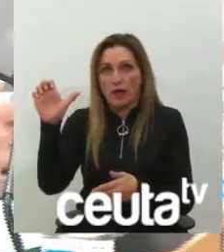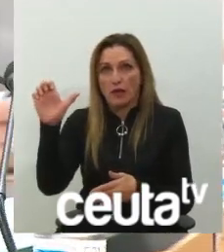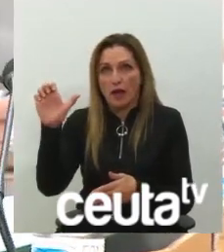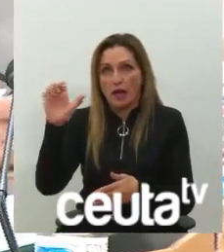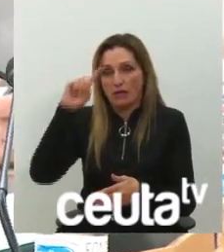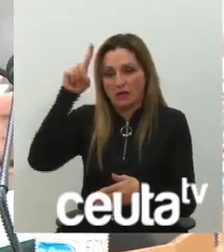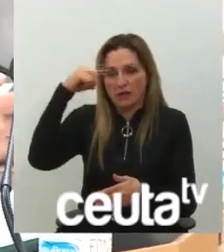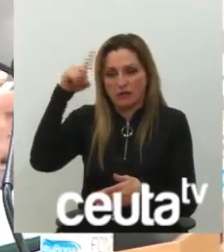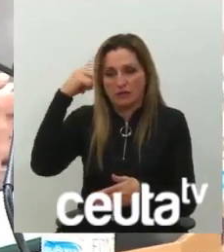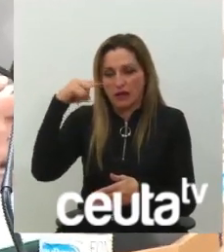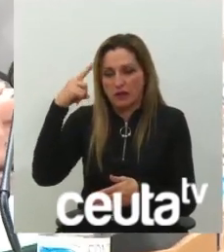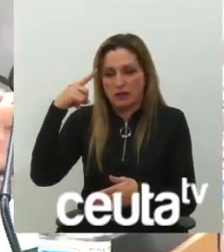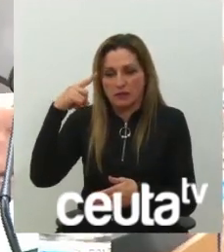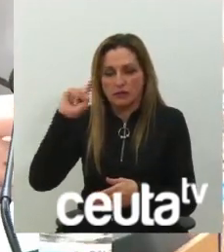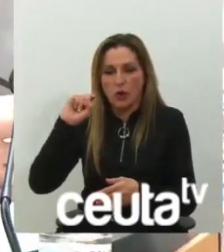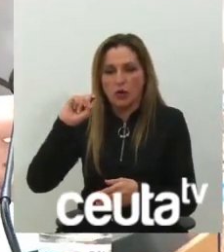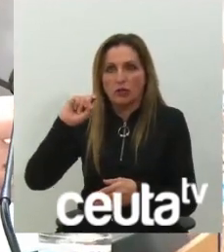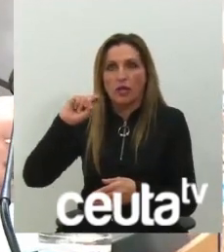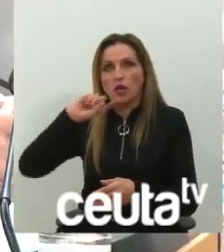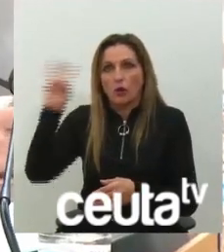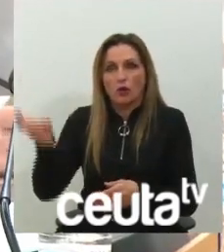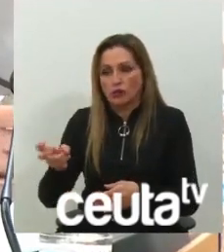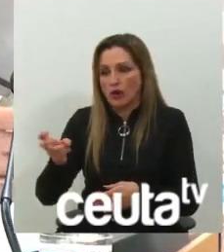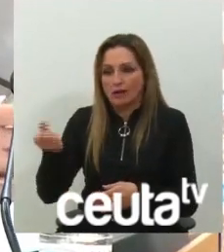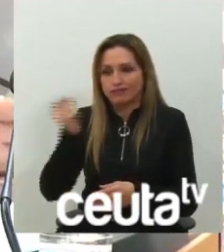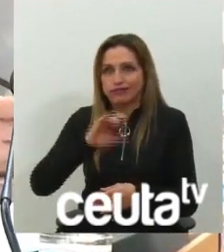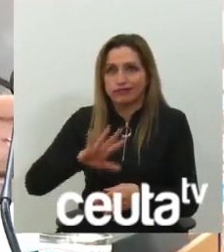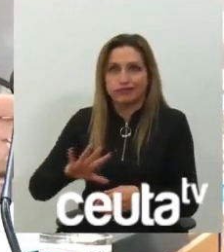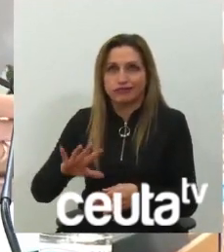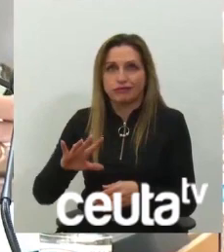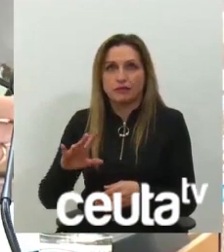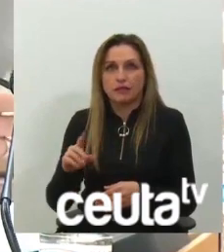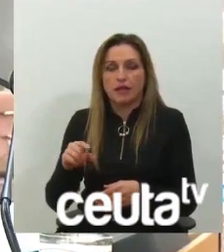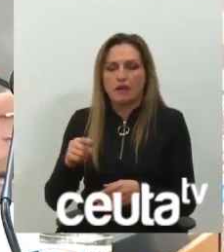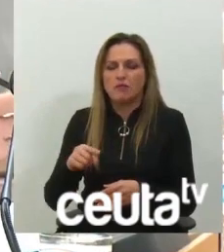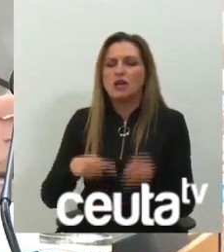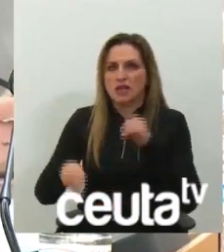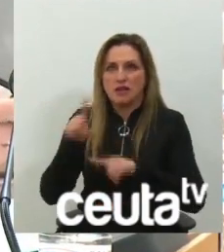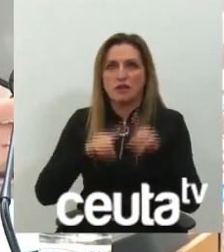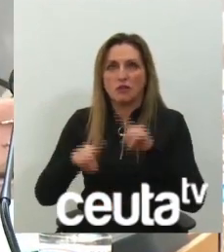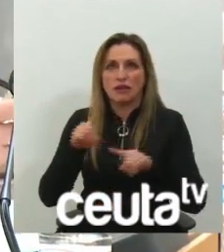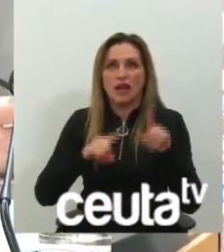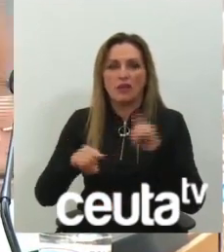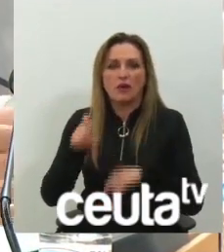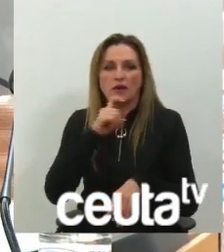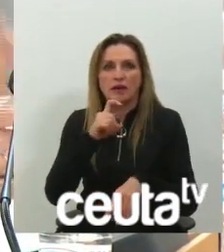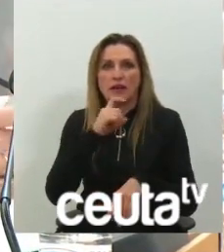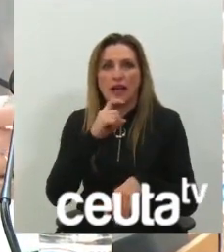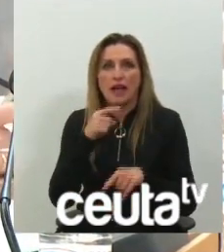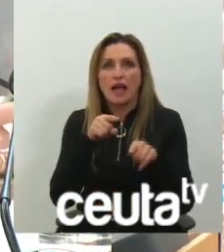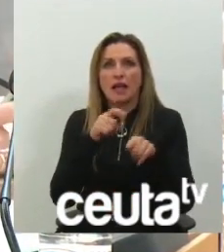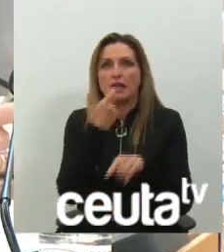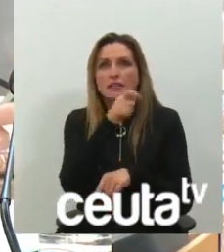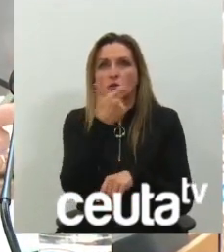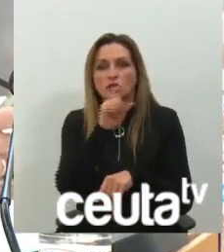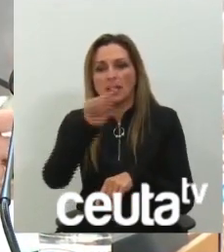aquí también rechazan sea realmente de verdad que es muy complicado traer propuestas es insultar y a la vez